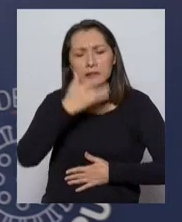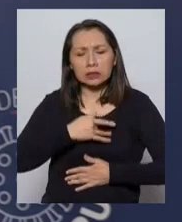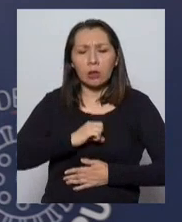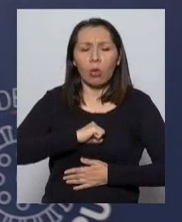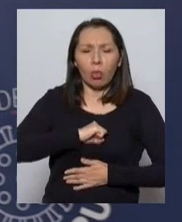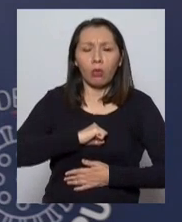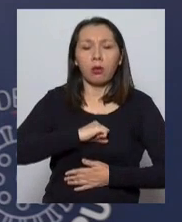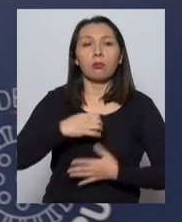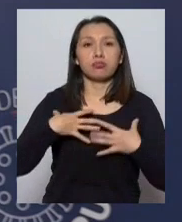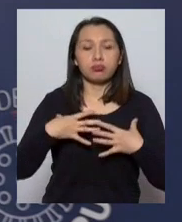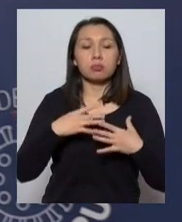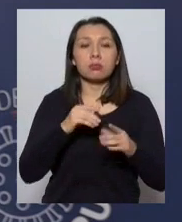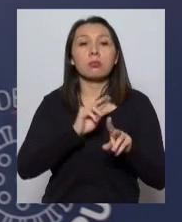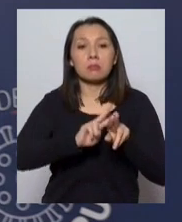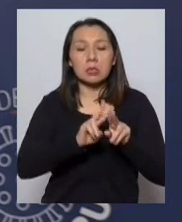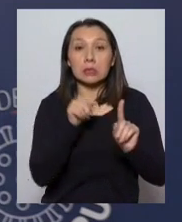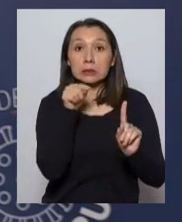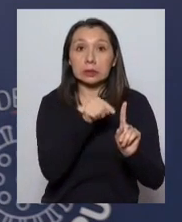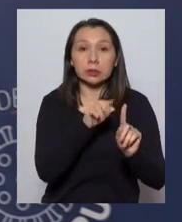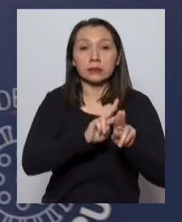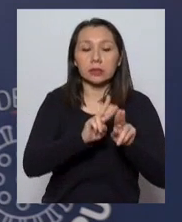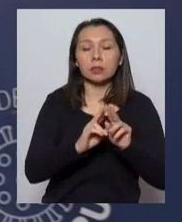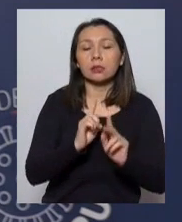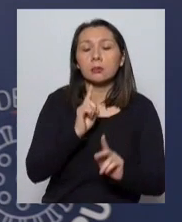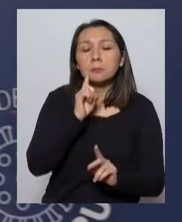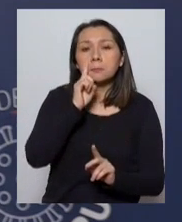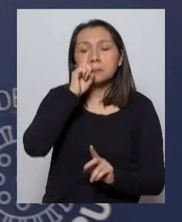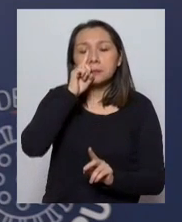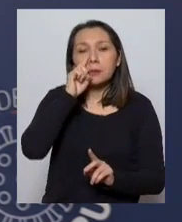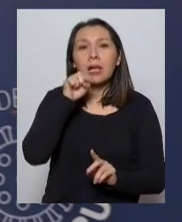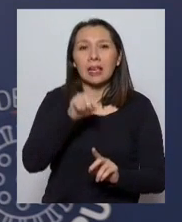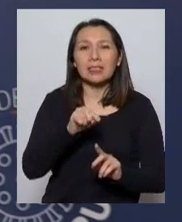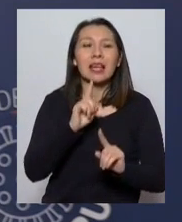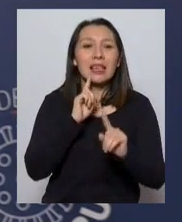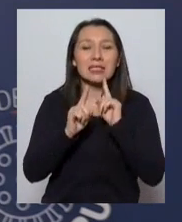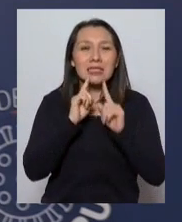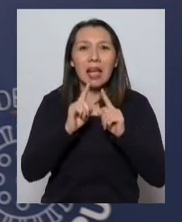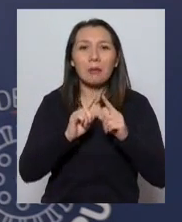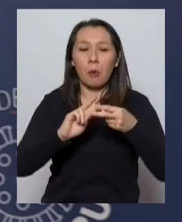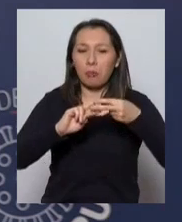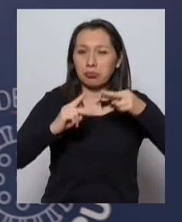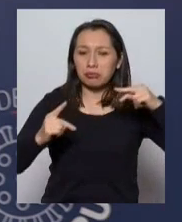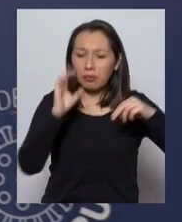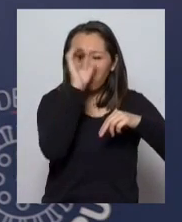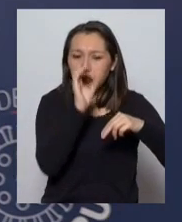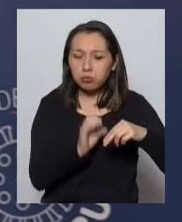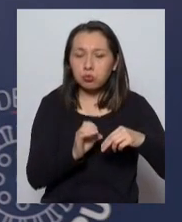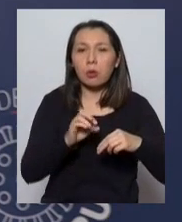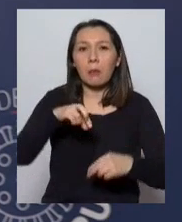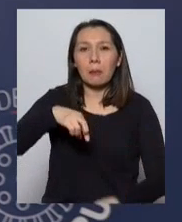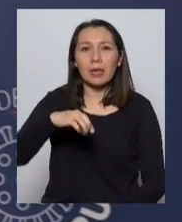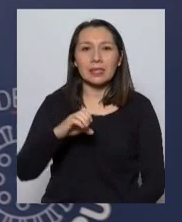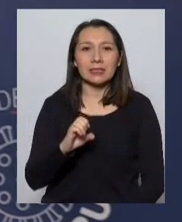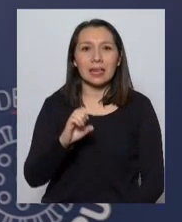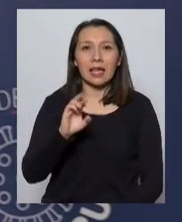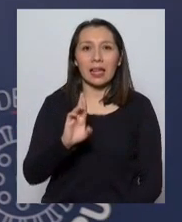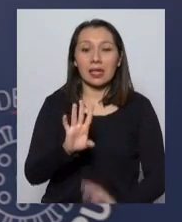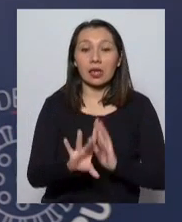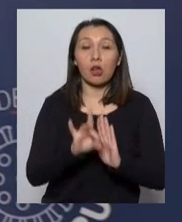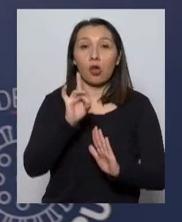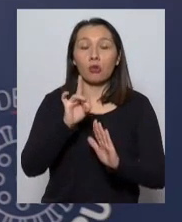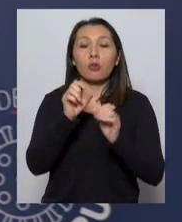un examen de reacción de polimerasa en cadena conocido como pcr que identifica